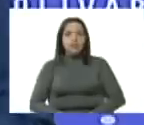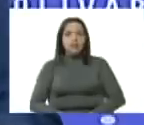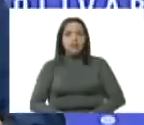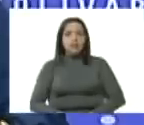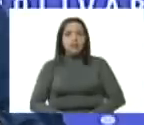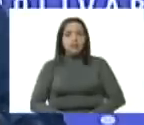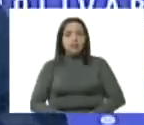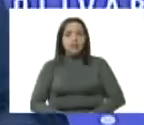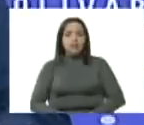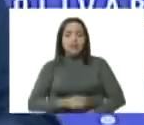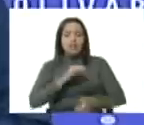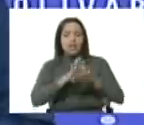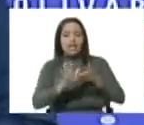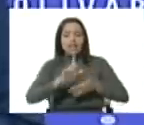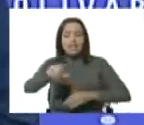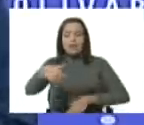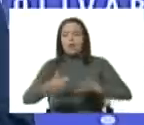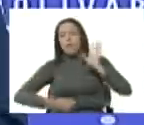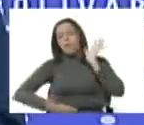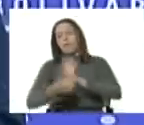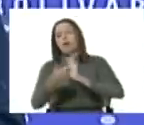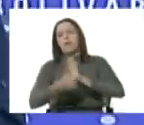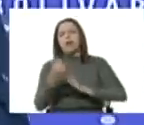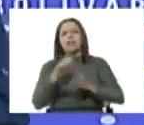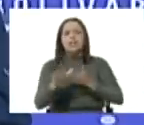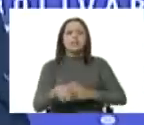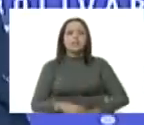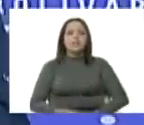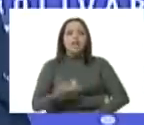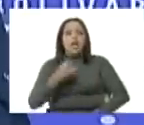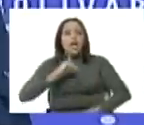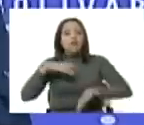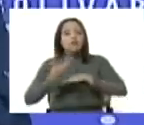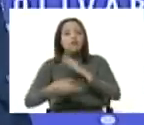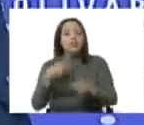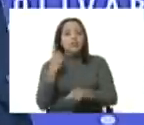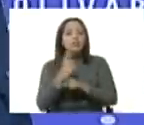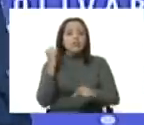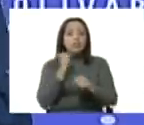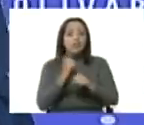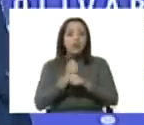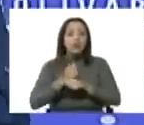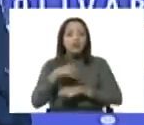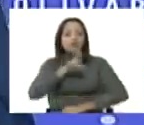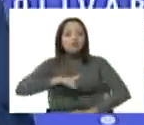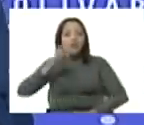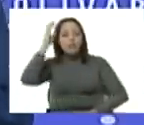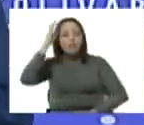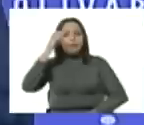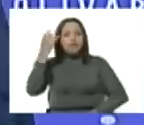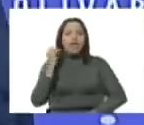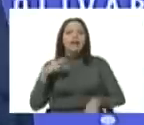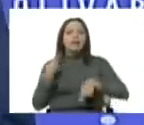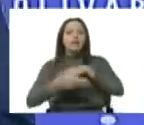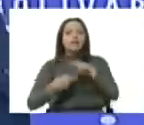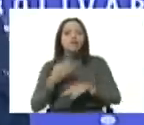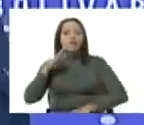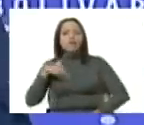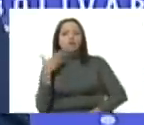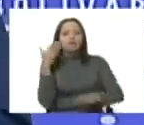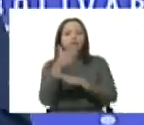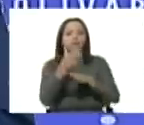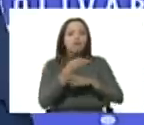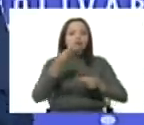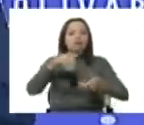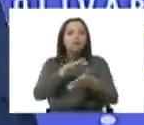a regalía, a regalo. Ese problema tenemos que abordarlo con la capacidad que tiene la revolución para abordar problemas